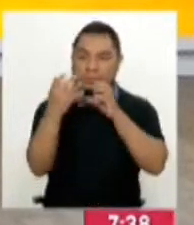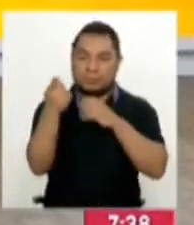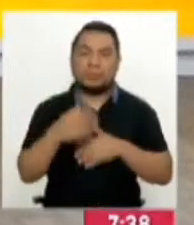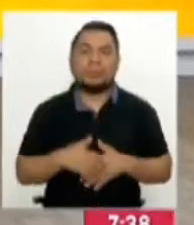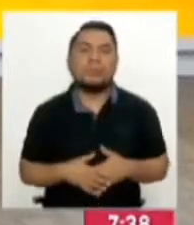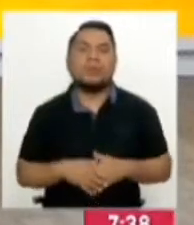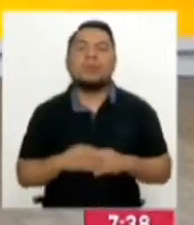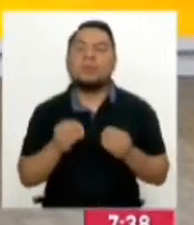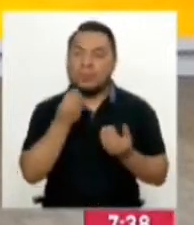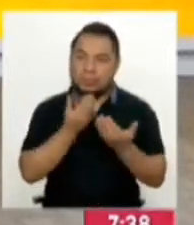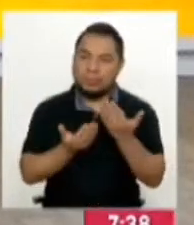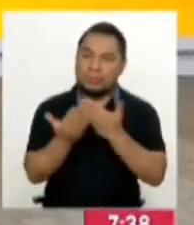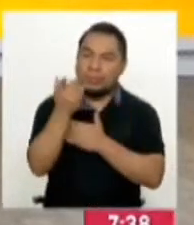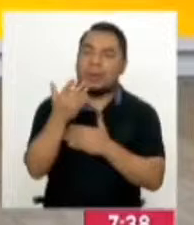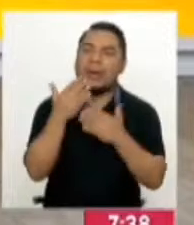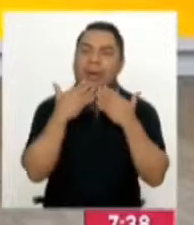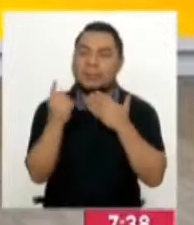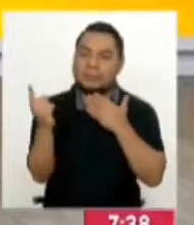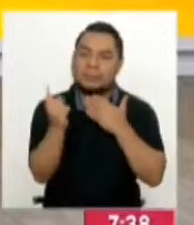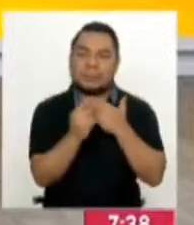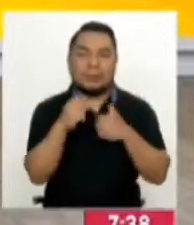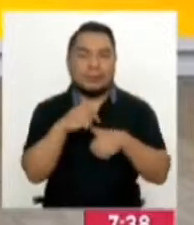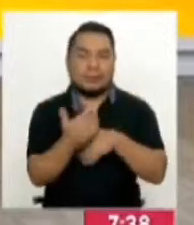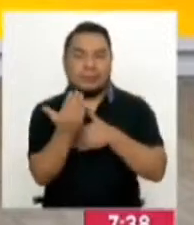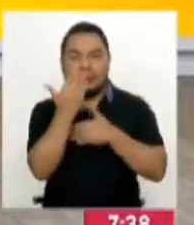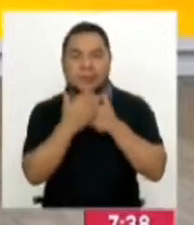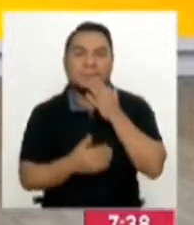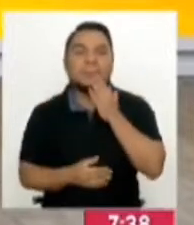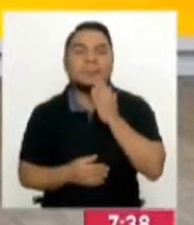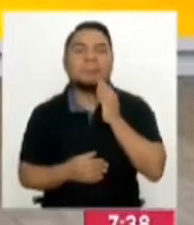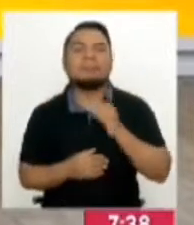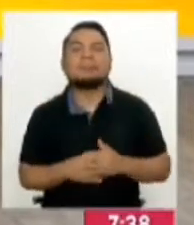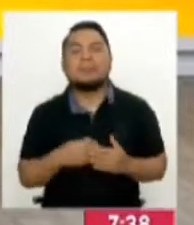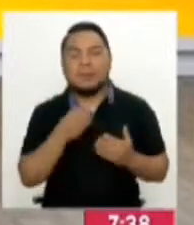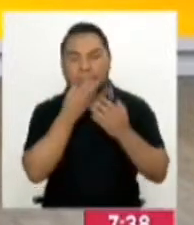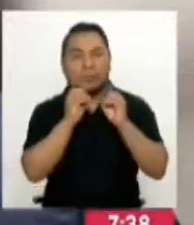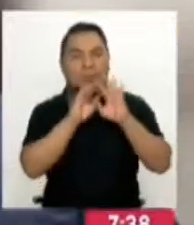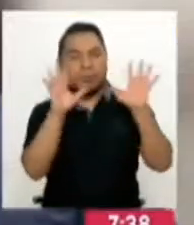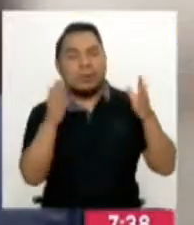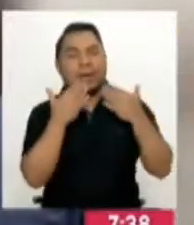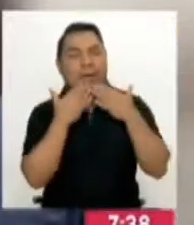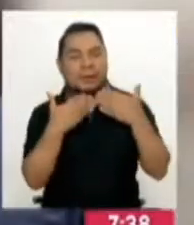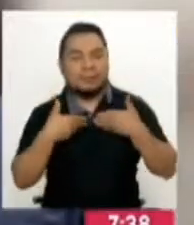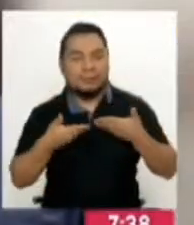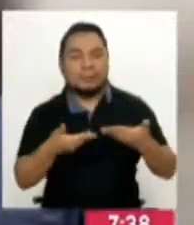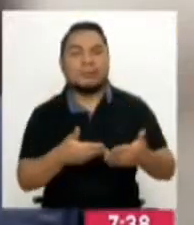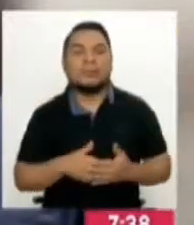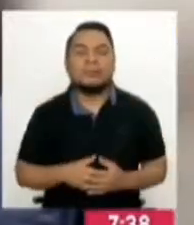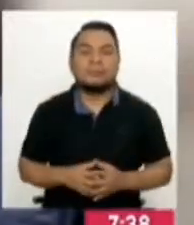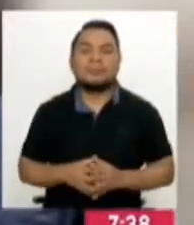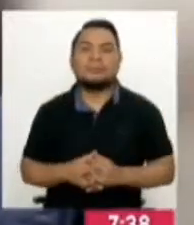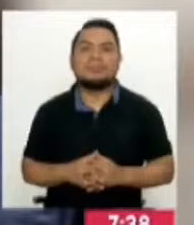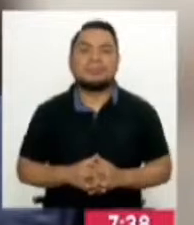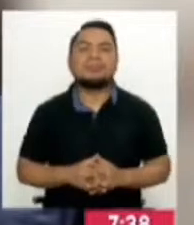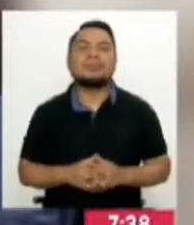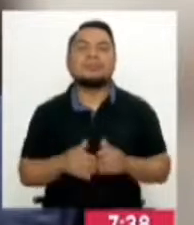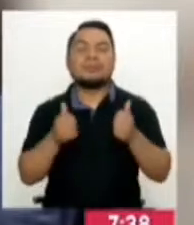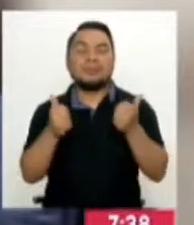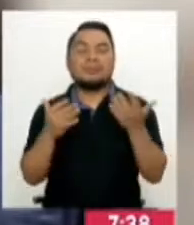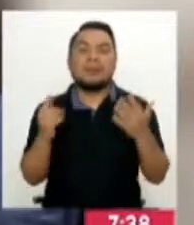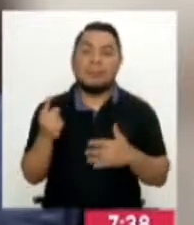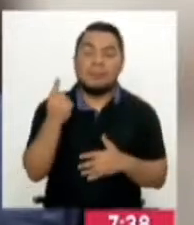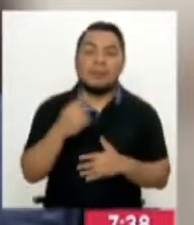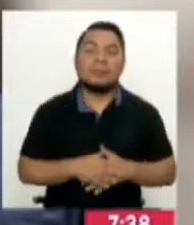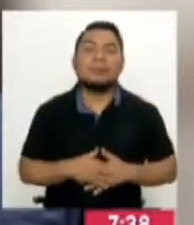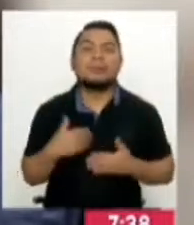¿cómo está usted? Buenos días. Gracias por estar con nosotros esta mañana. Muy buenos días. Gracias por la invitación. Bueno, en